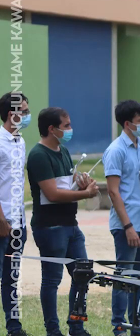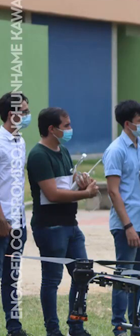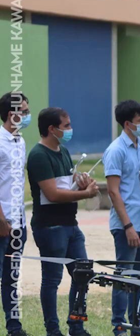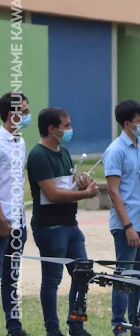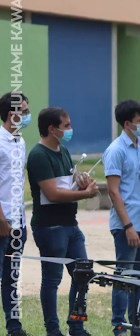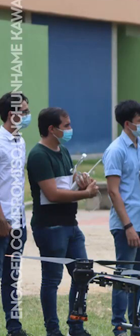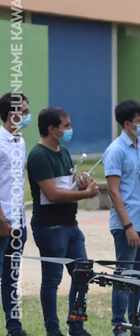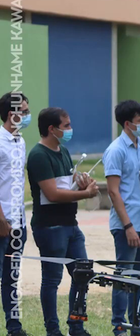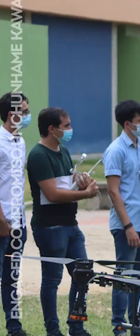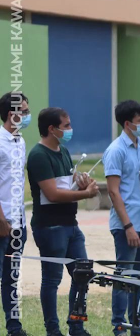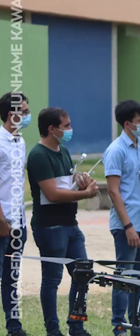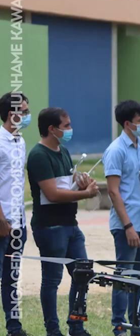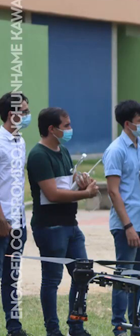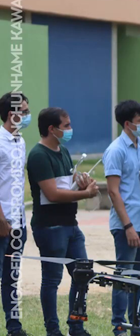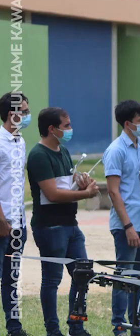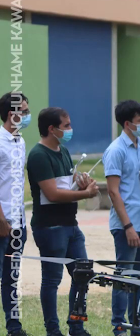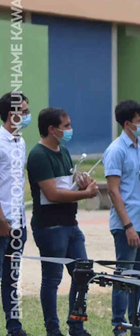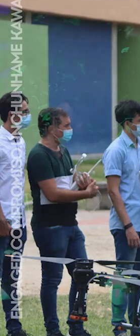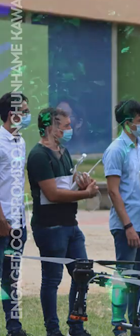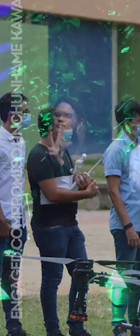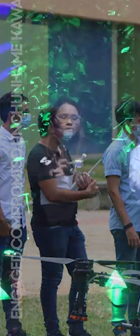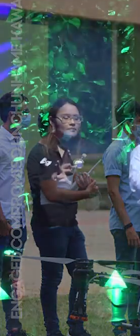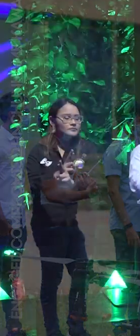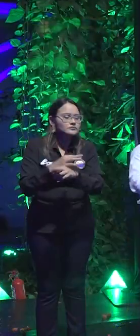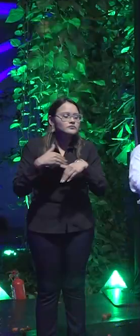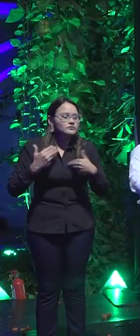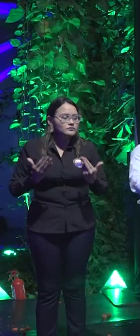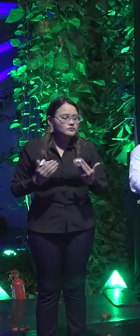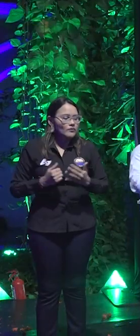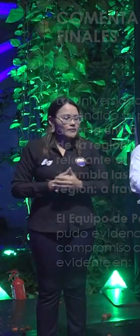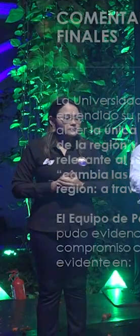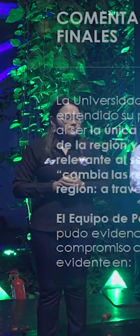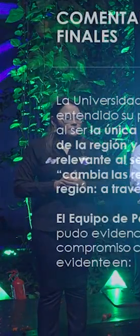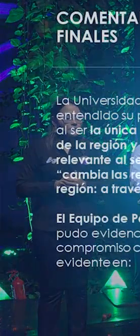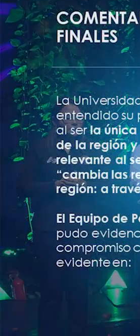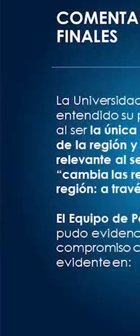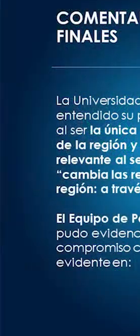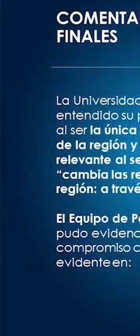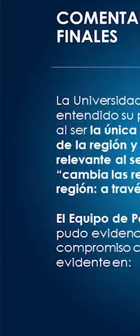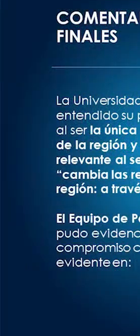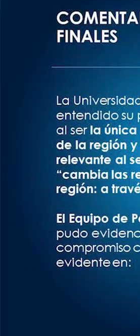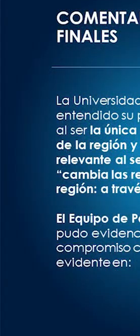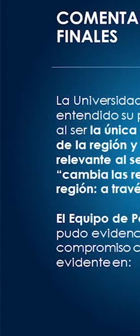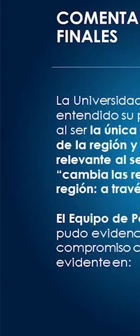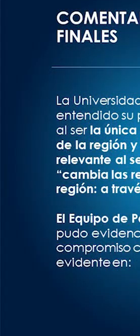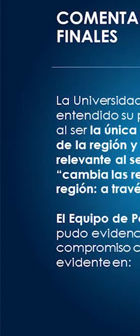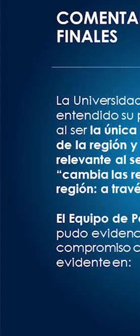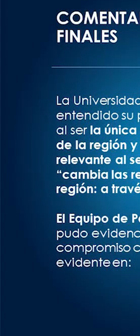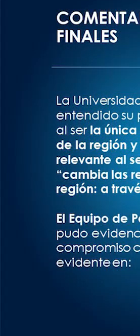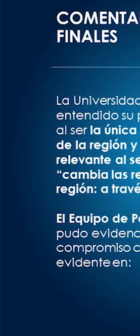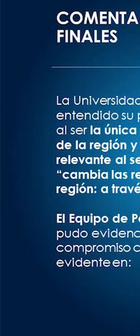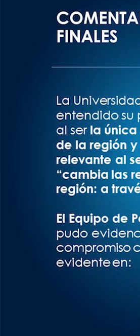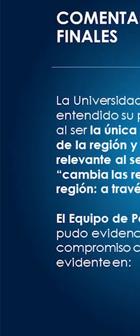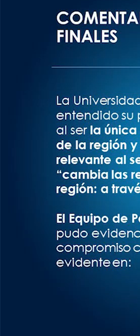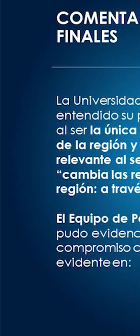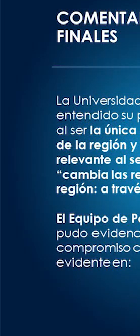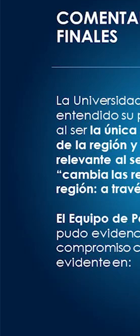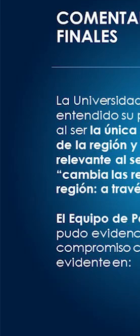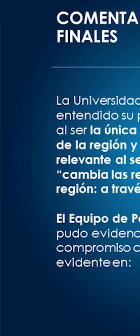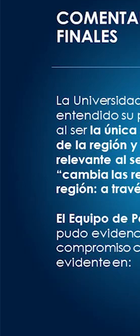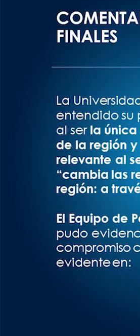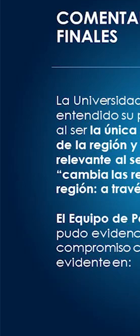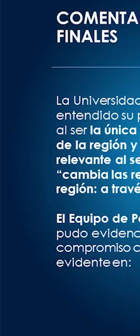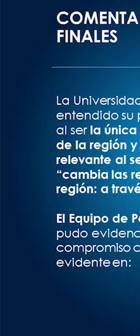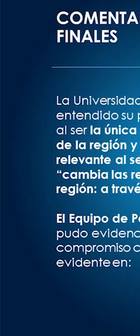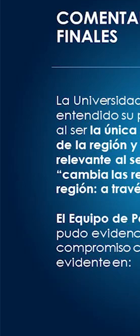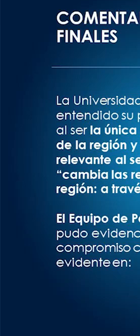Y bueno, resultado de eso, ¿cómo nos evaluaron? Pues nos dijeron, hombre, la Universidad del Magdalena ha entendido su papel y